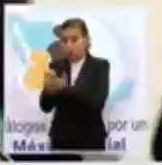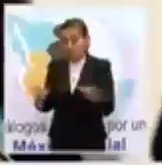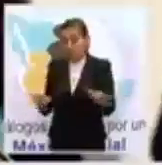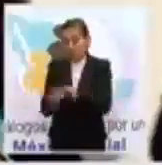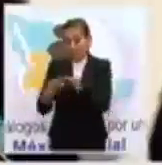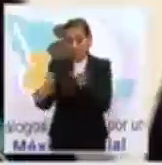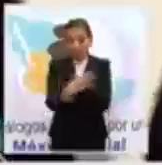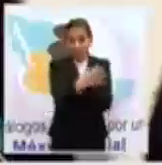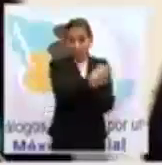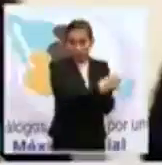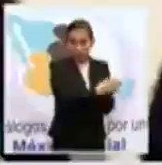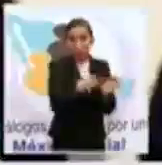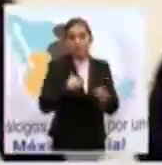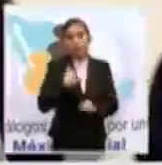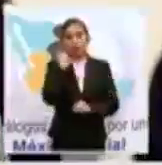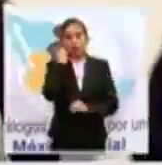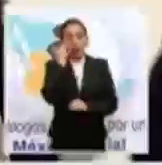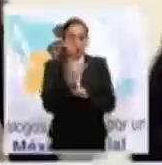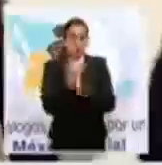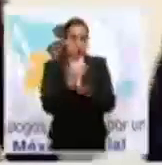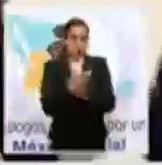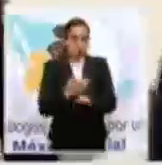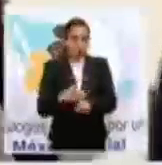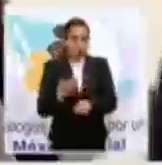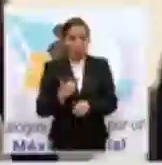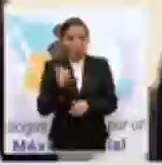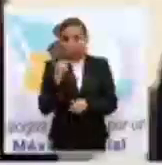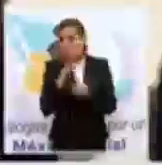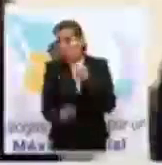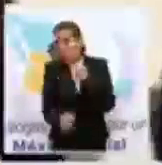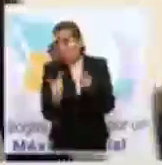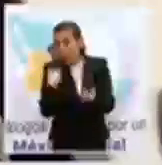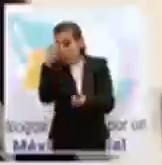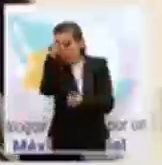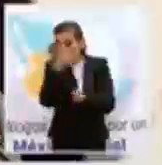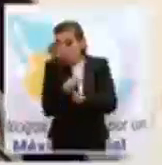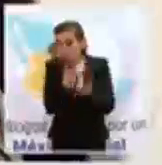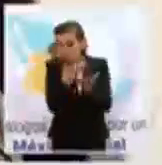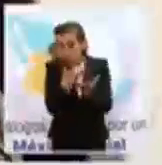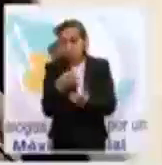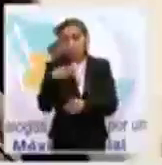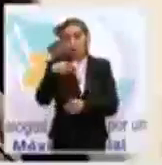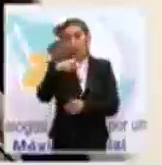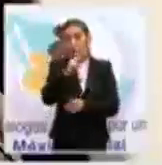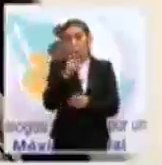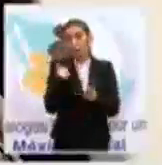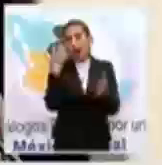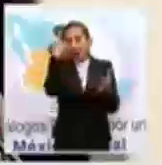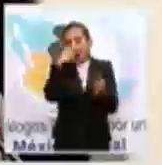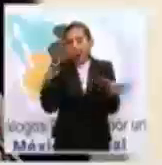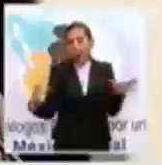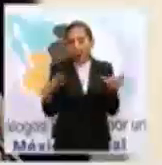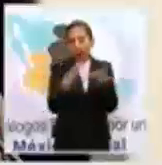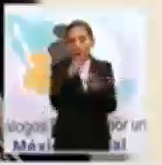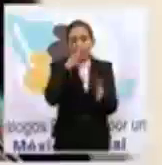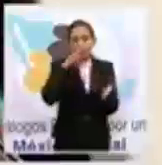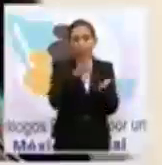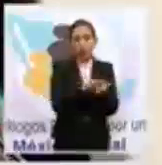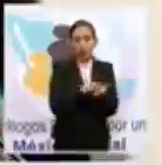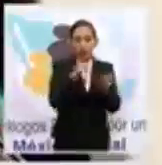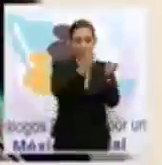economía. Y quiero aprovechar, no sé si tal vez sea la última intervención que tenemos, para vincular el punto